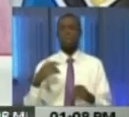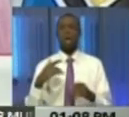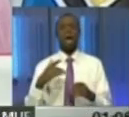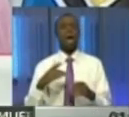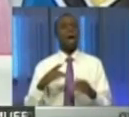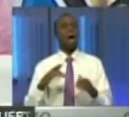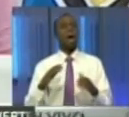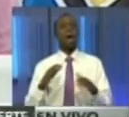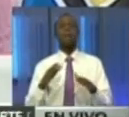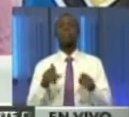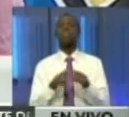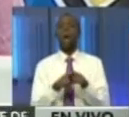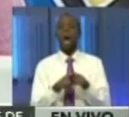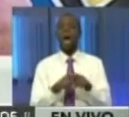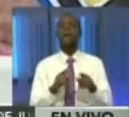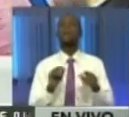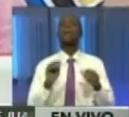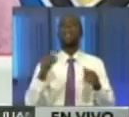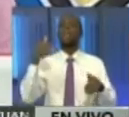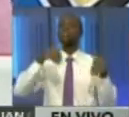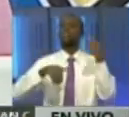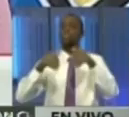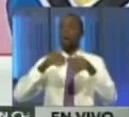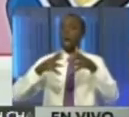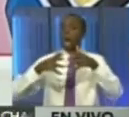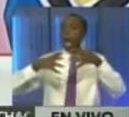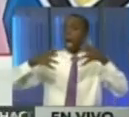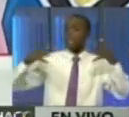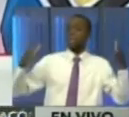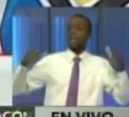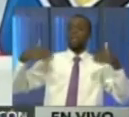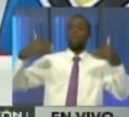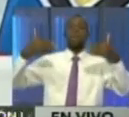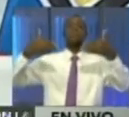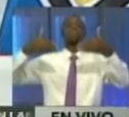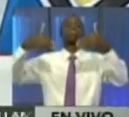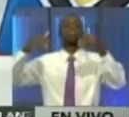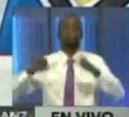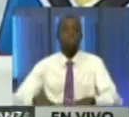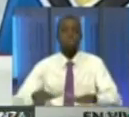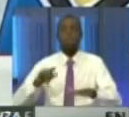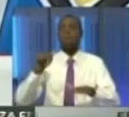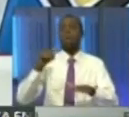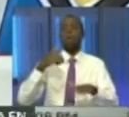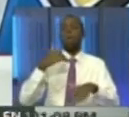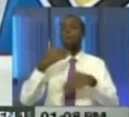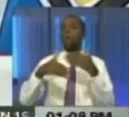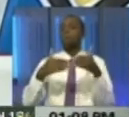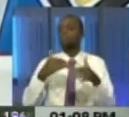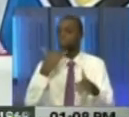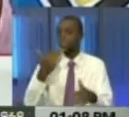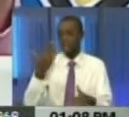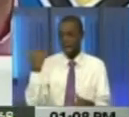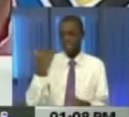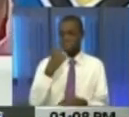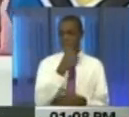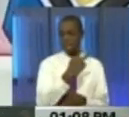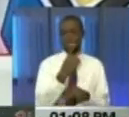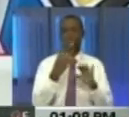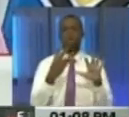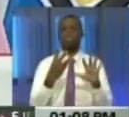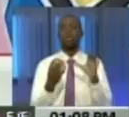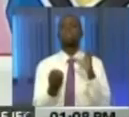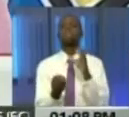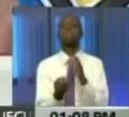fue suspendida o caída, como quieran llamarlo, como lo quieran recordar, del 28 de mayo. El